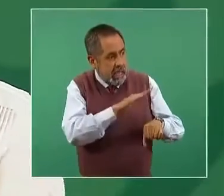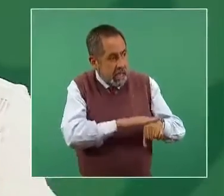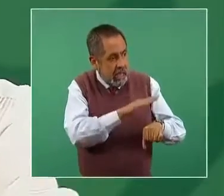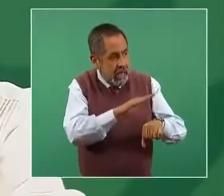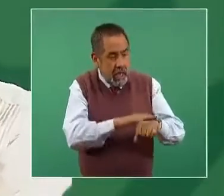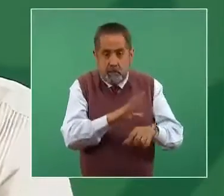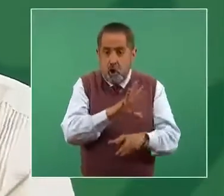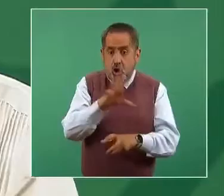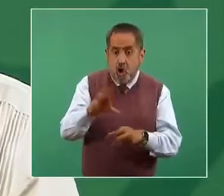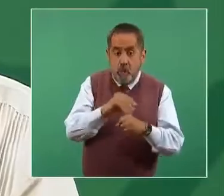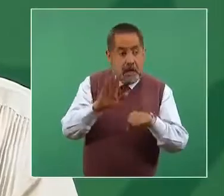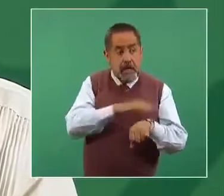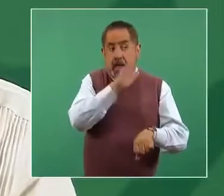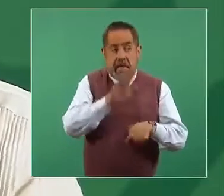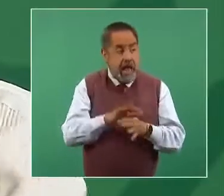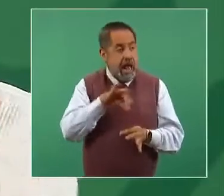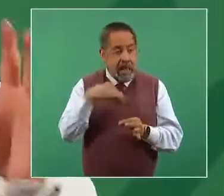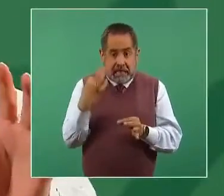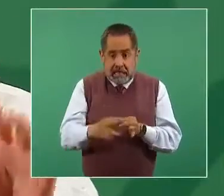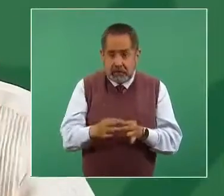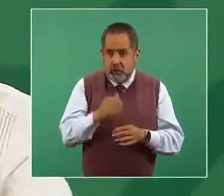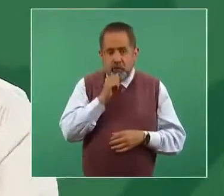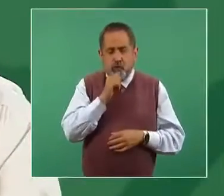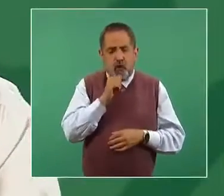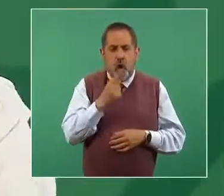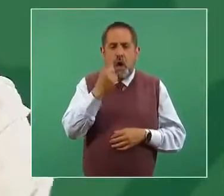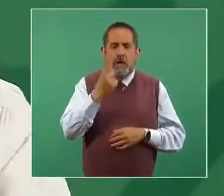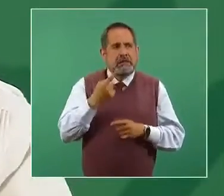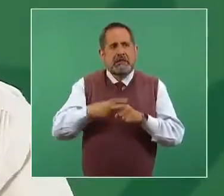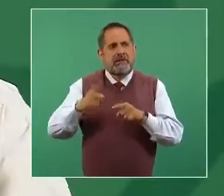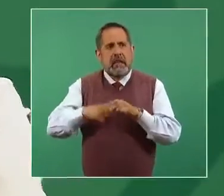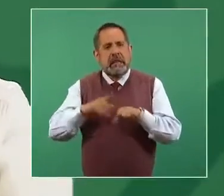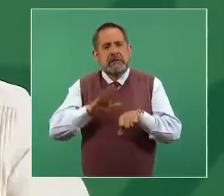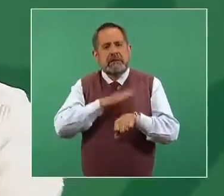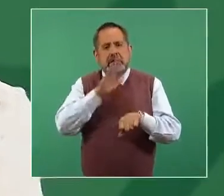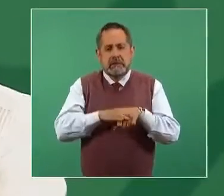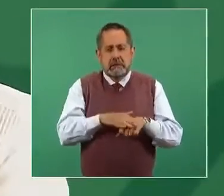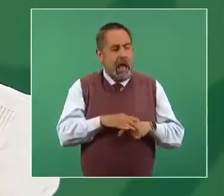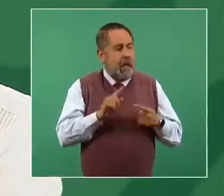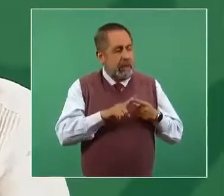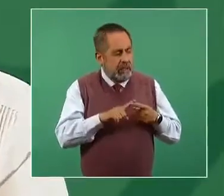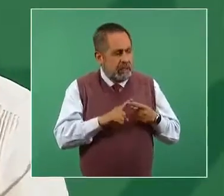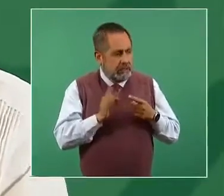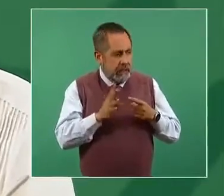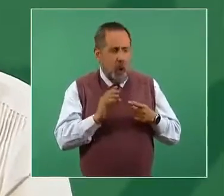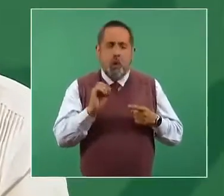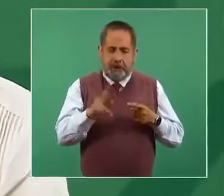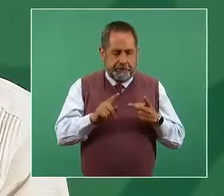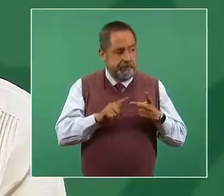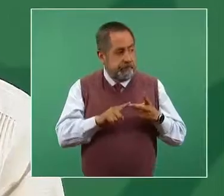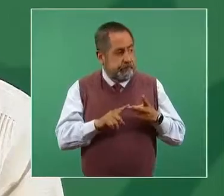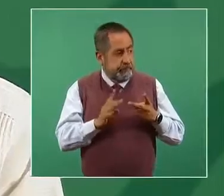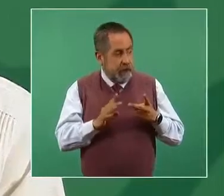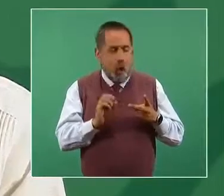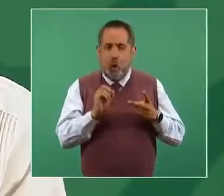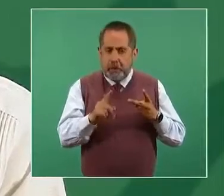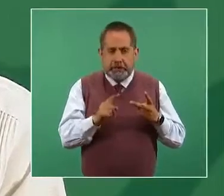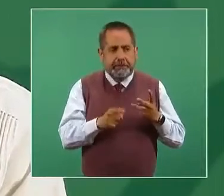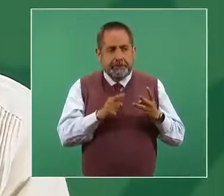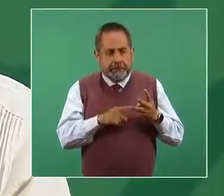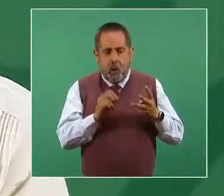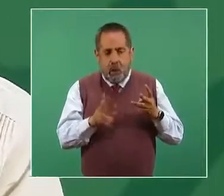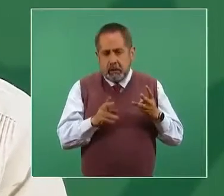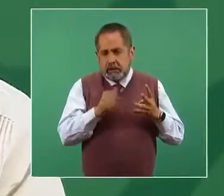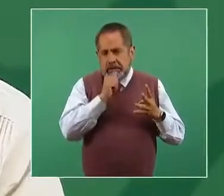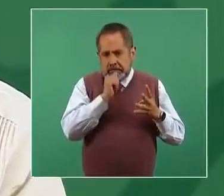distintos segmentos del proceso. No es una sola aprobación, son distintos bloques del proceso. Se ha avanzado muy bien